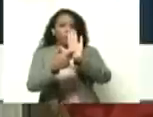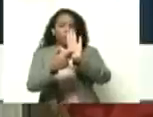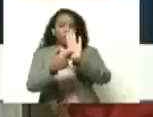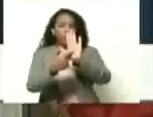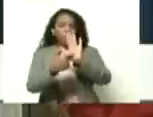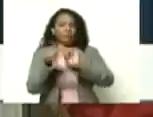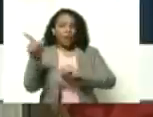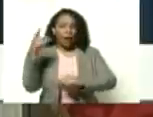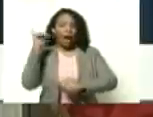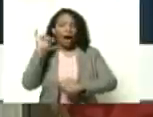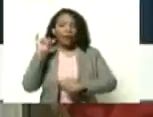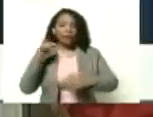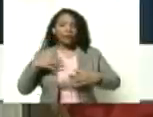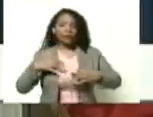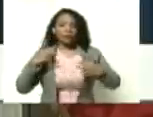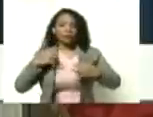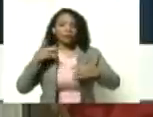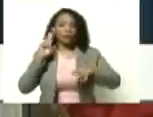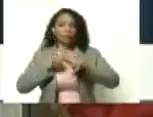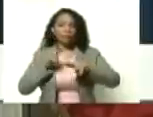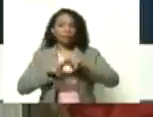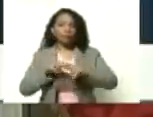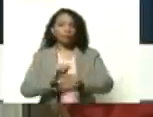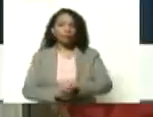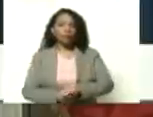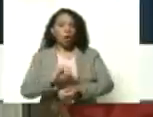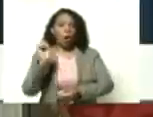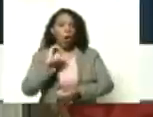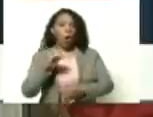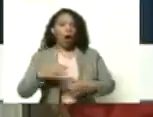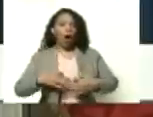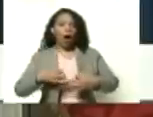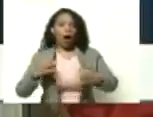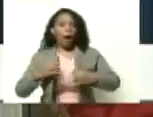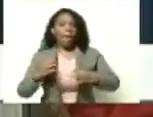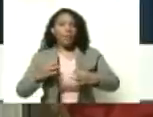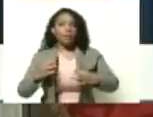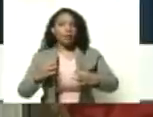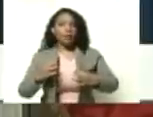tenía una camisa negra o tenía una camisa